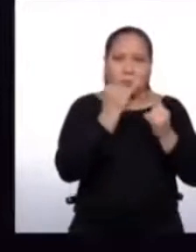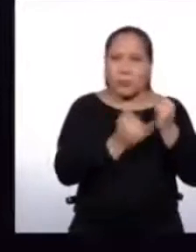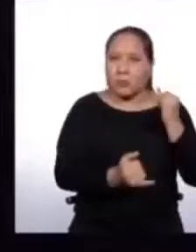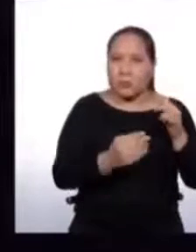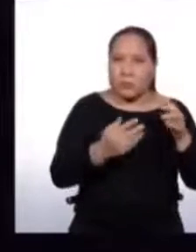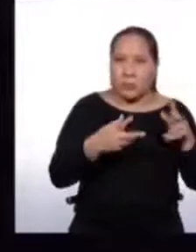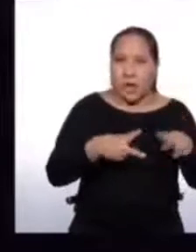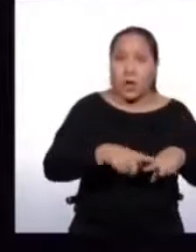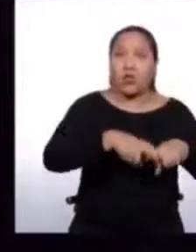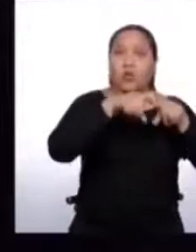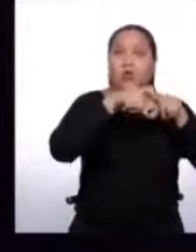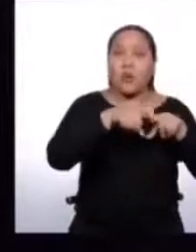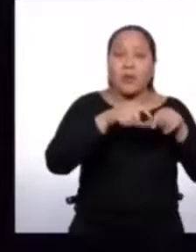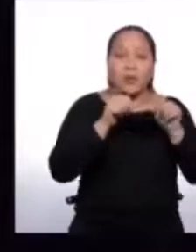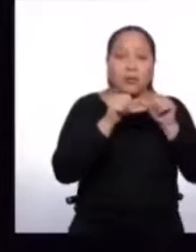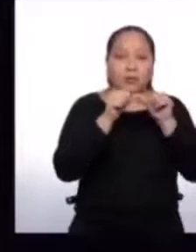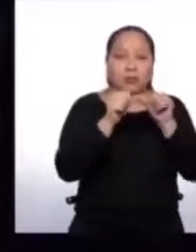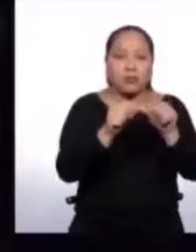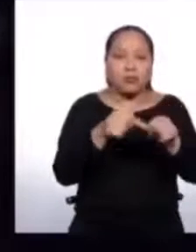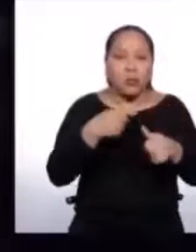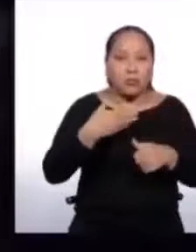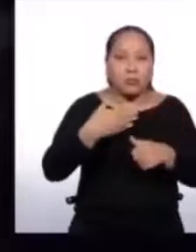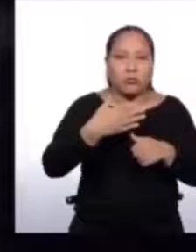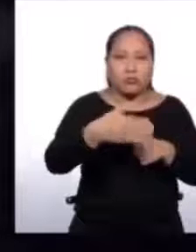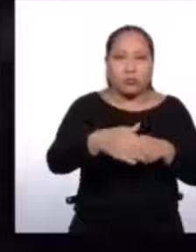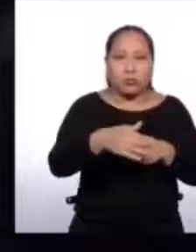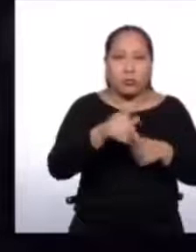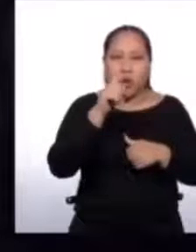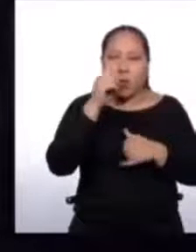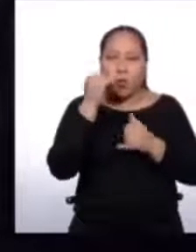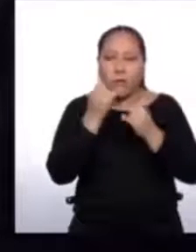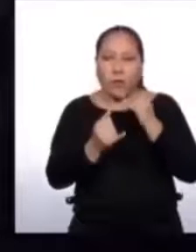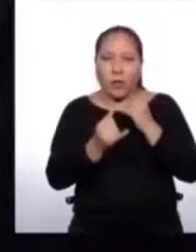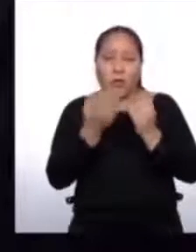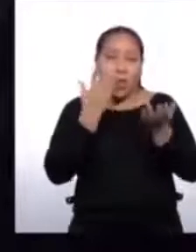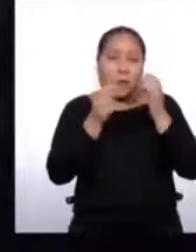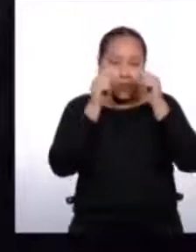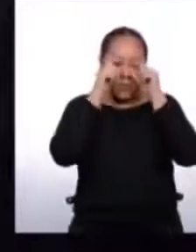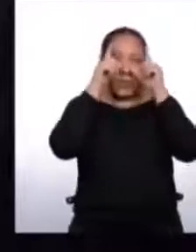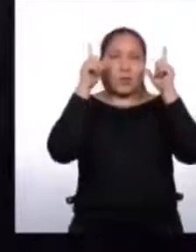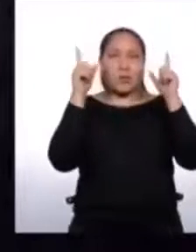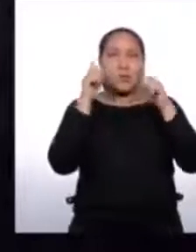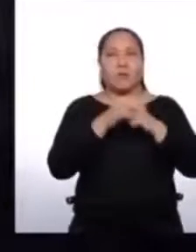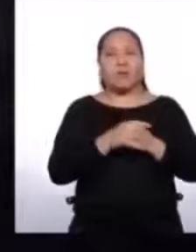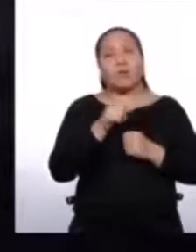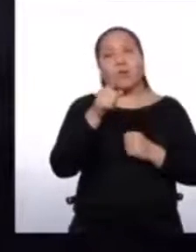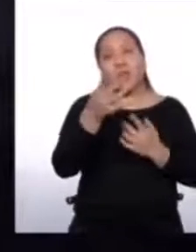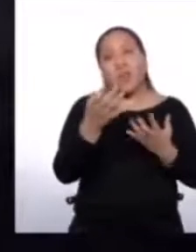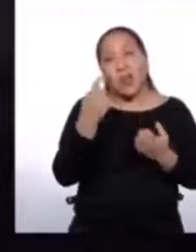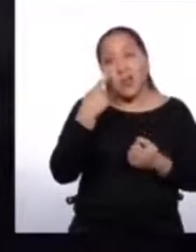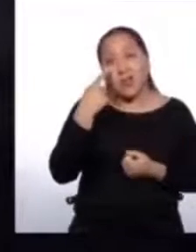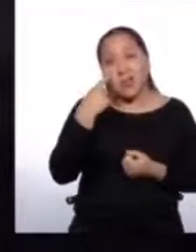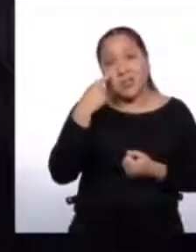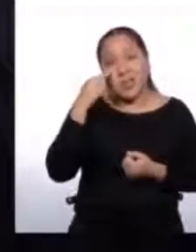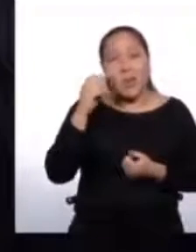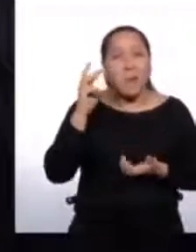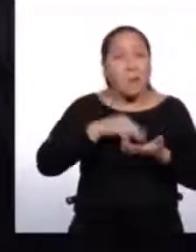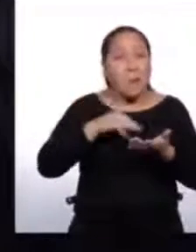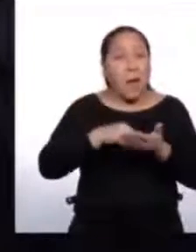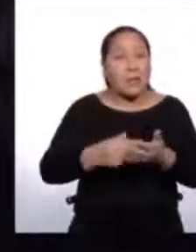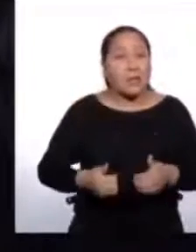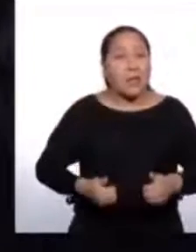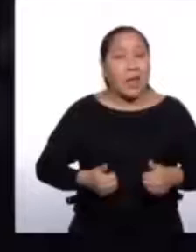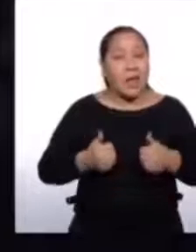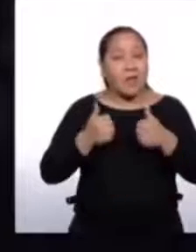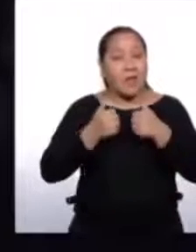todo debe conducir a un único final, por más sorpresivo que este sea. Y si quieren saber un poco más sobre la vida y obra del